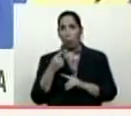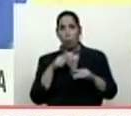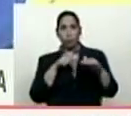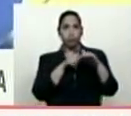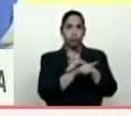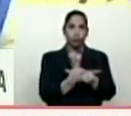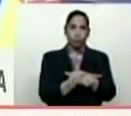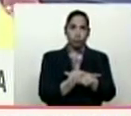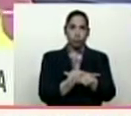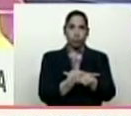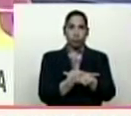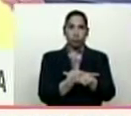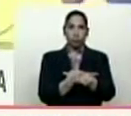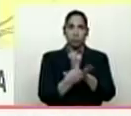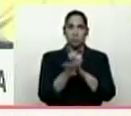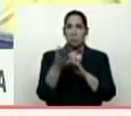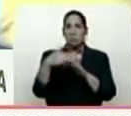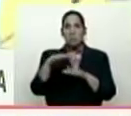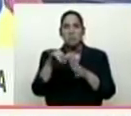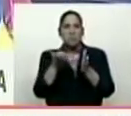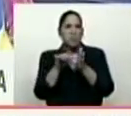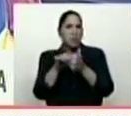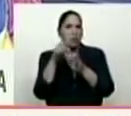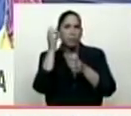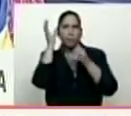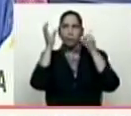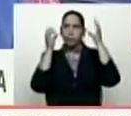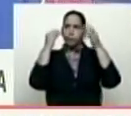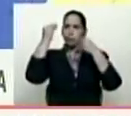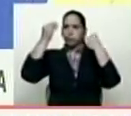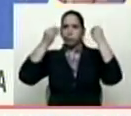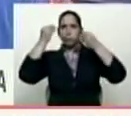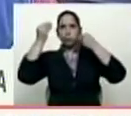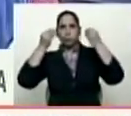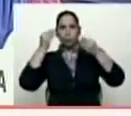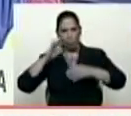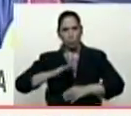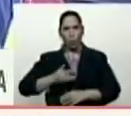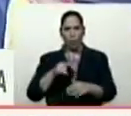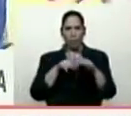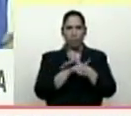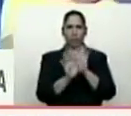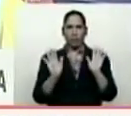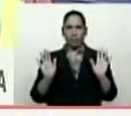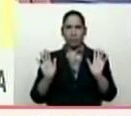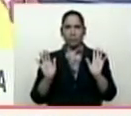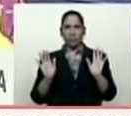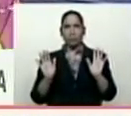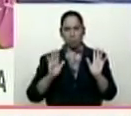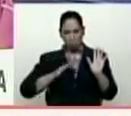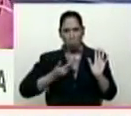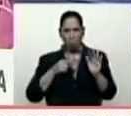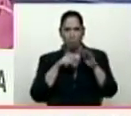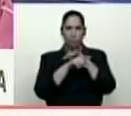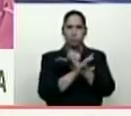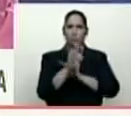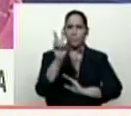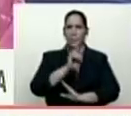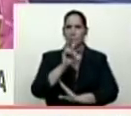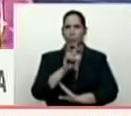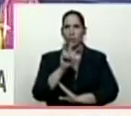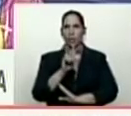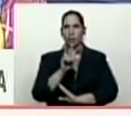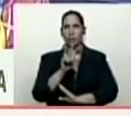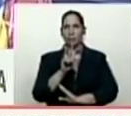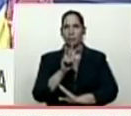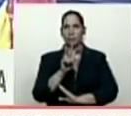por no sé dónde, por donde ellos se les ocurra entrar. Pueden entrar, es probable que entren a